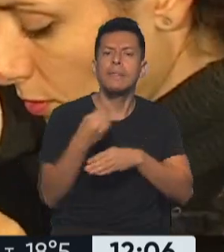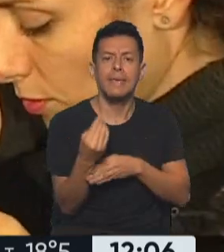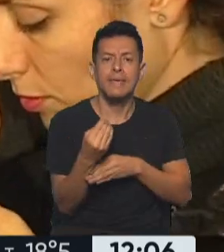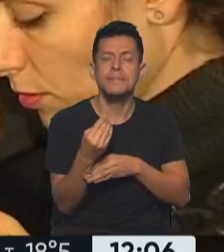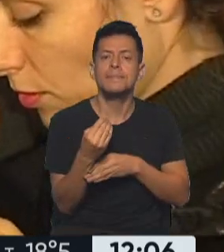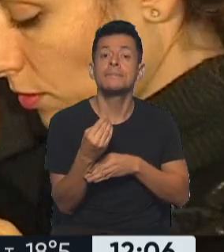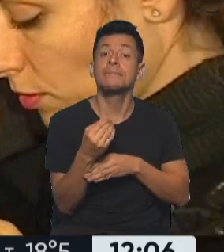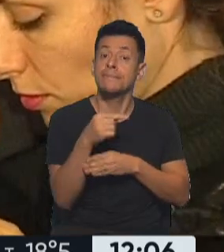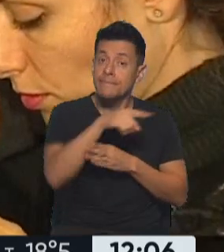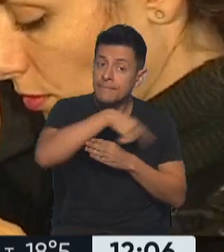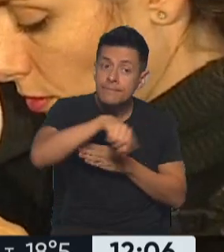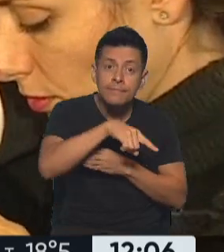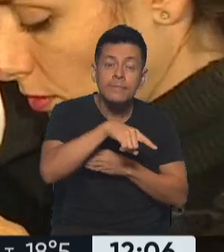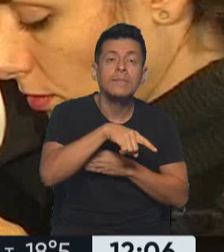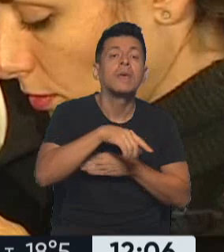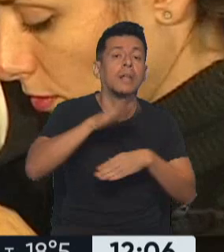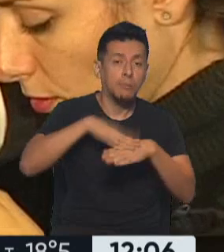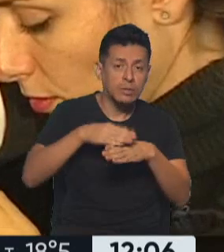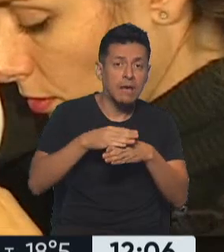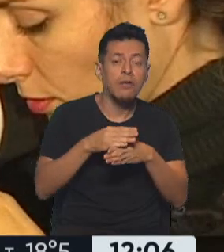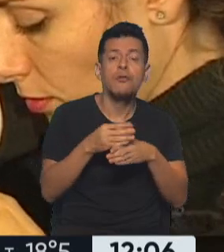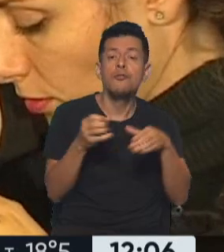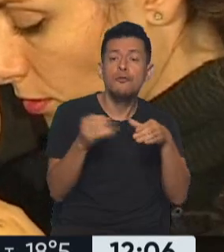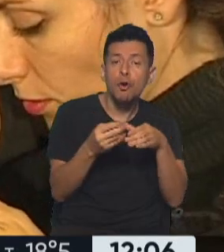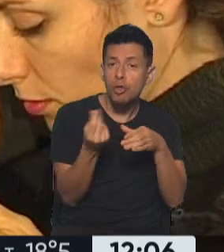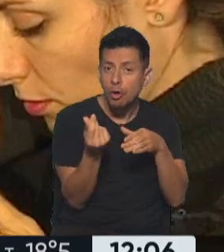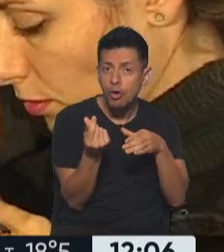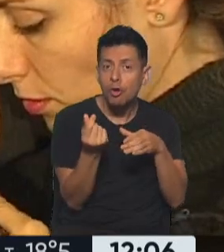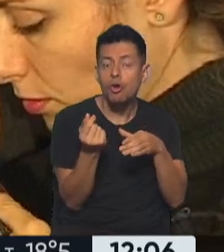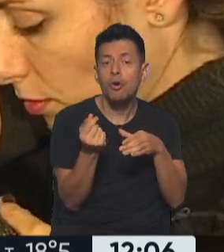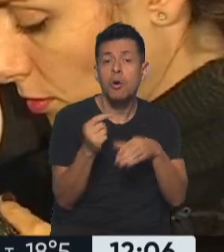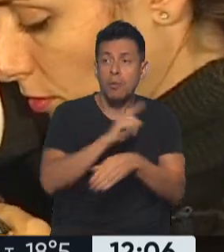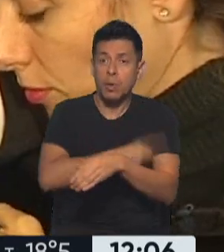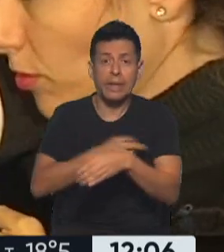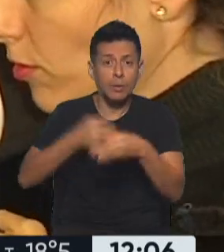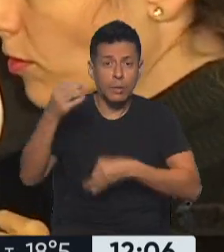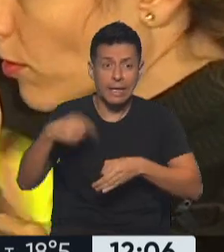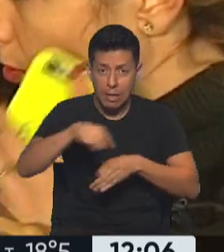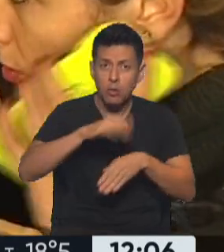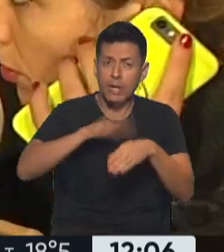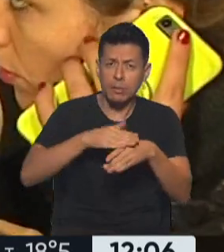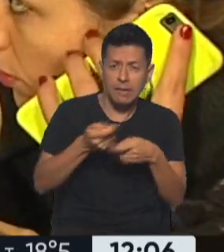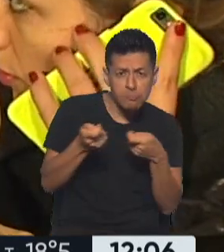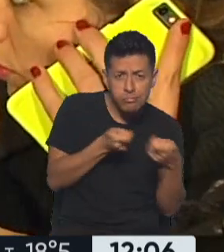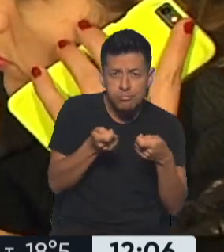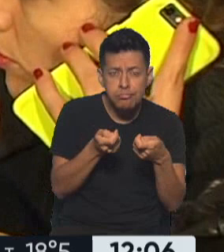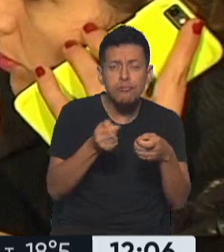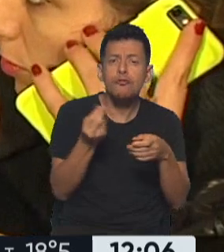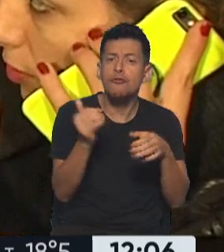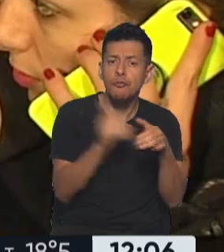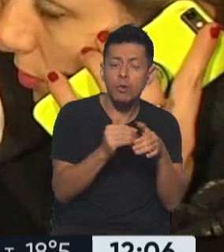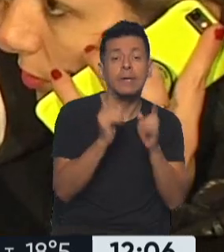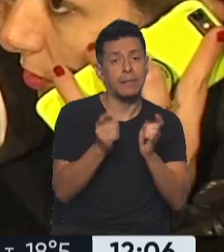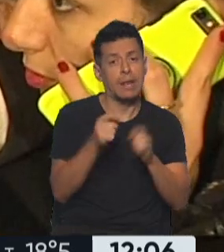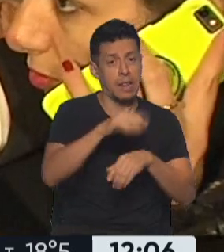llamado a administrar los fondos, la plata, de todo el Poder Judicial de la Nación, pero además también es el